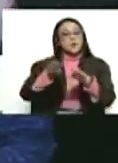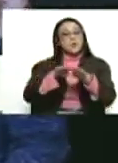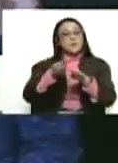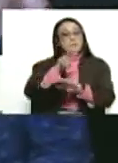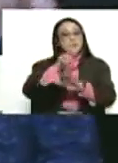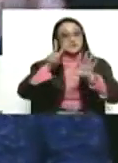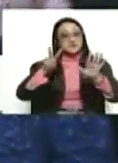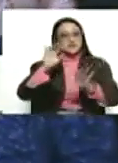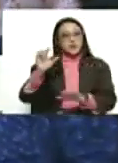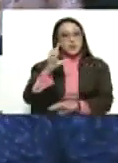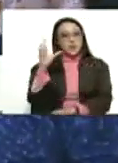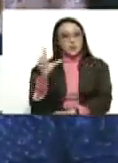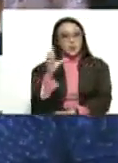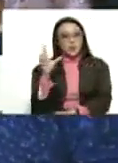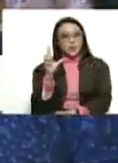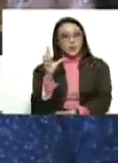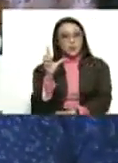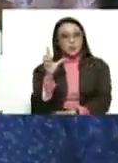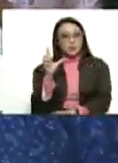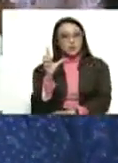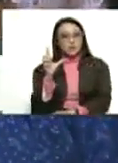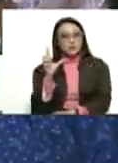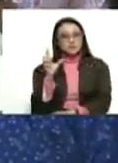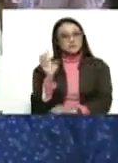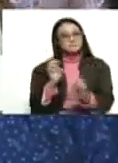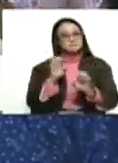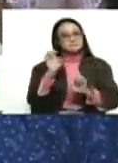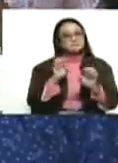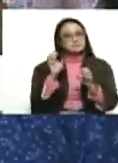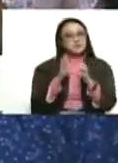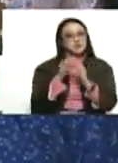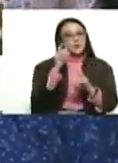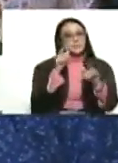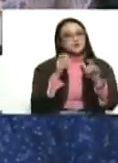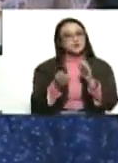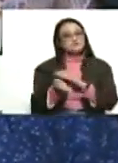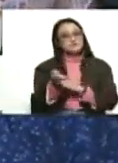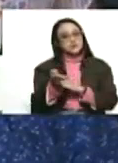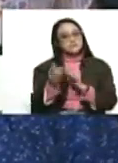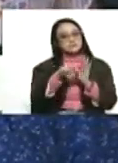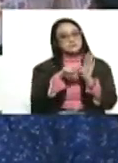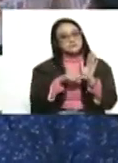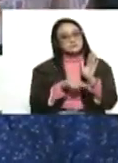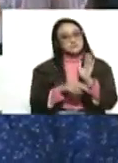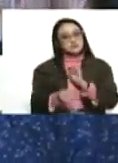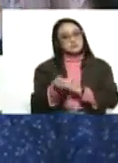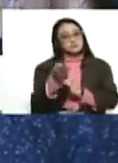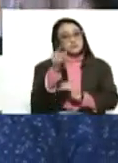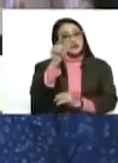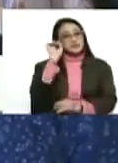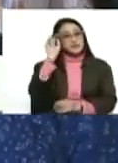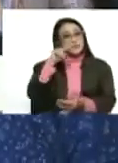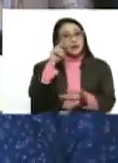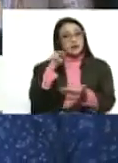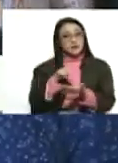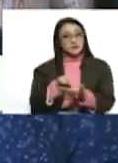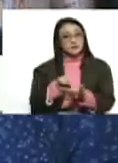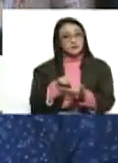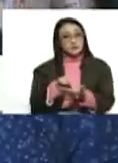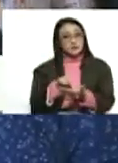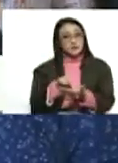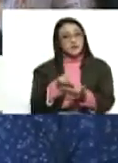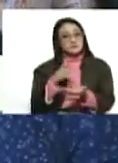27 de Julio donde Pues evaluarán a las personas que han presentado sus requisitos ante la asamblea nacional para eh